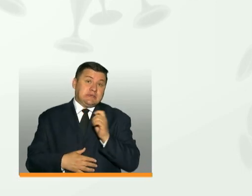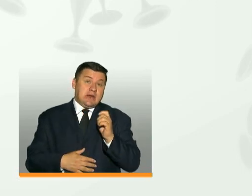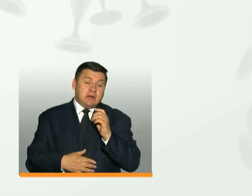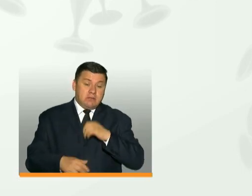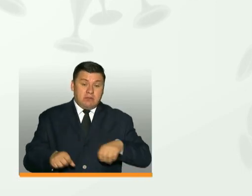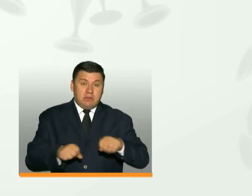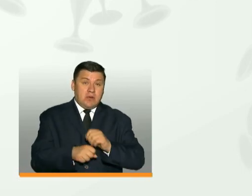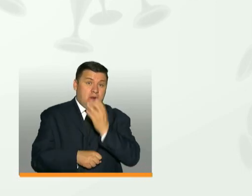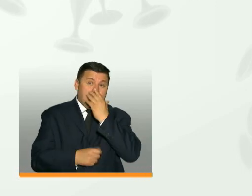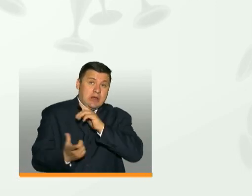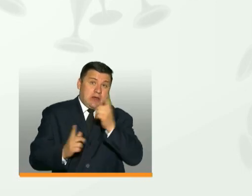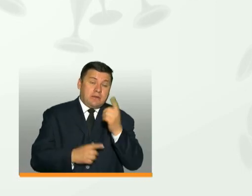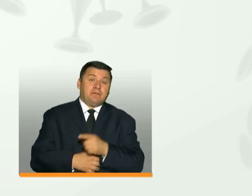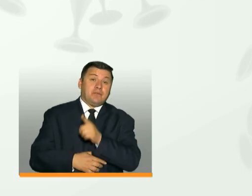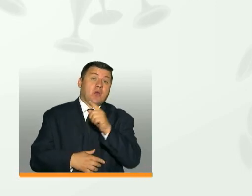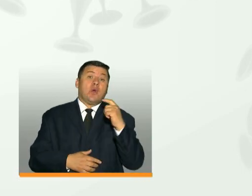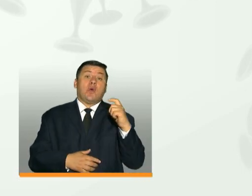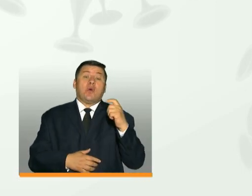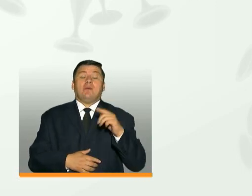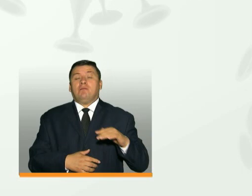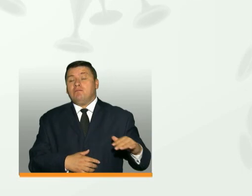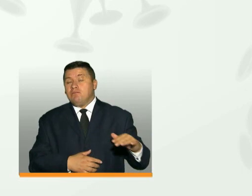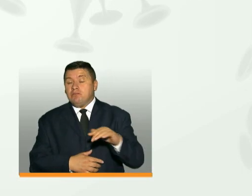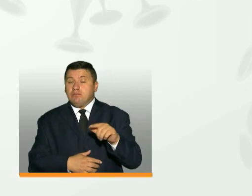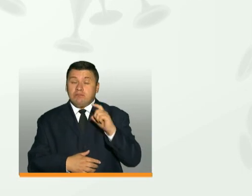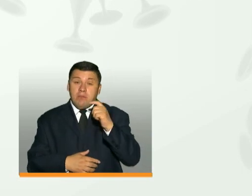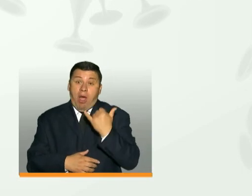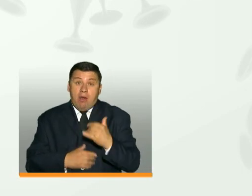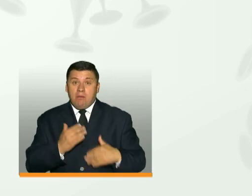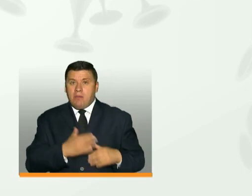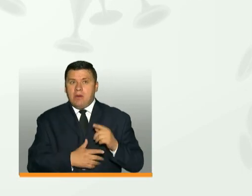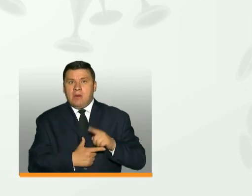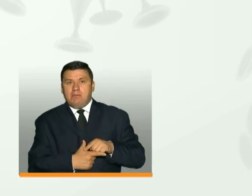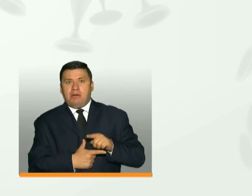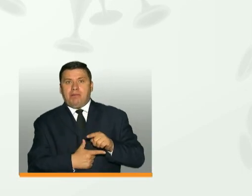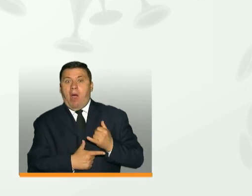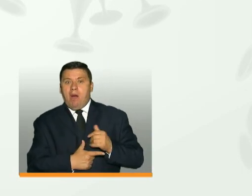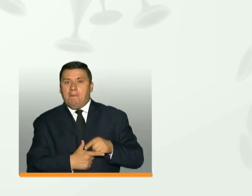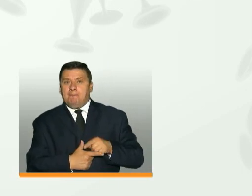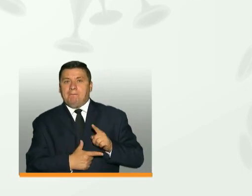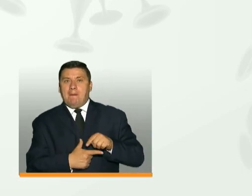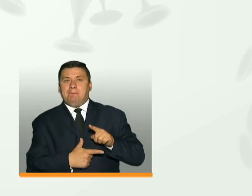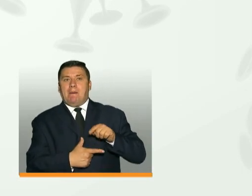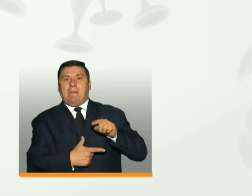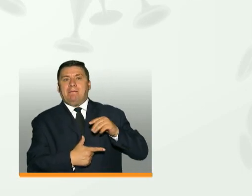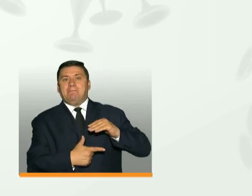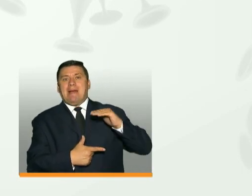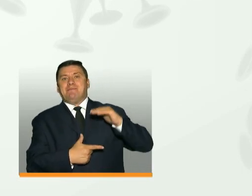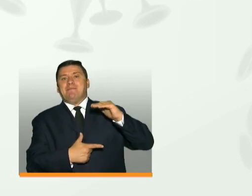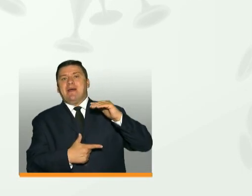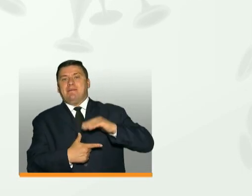ventiladores instalados, y Cúcuta está apenas creciendo en la epidemia con un